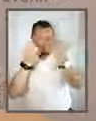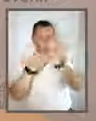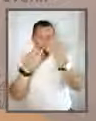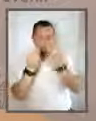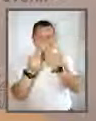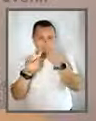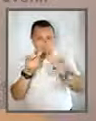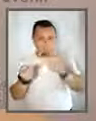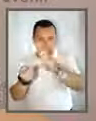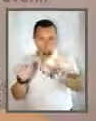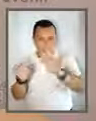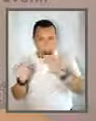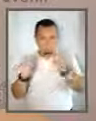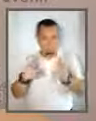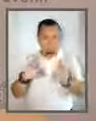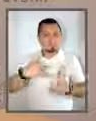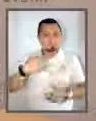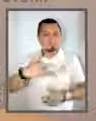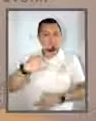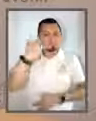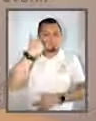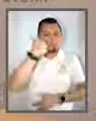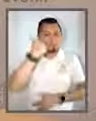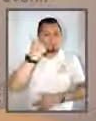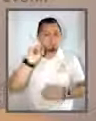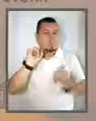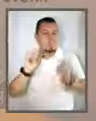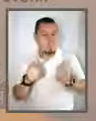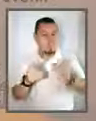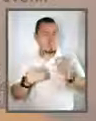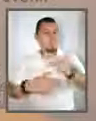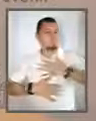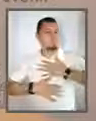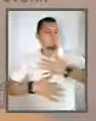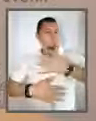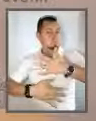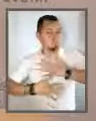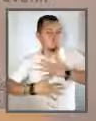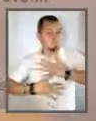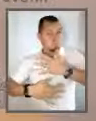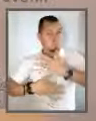posibles casos febriles y pacientes con síntomas respiratorios.